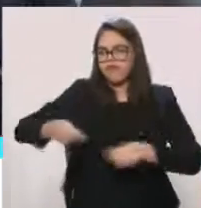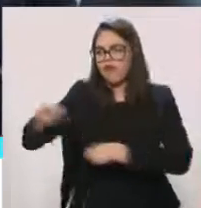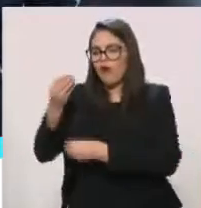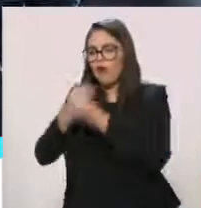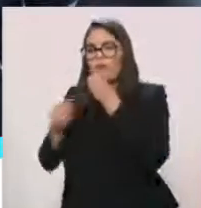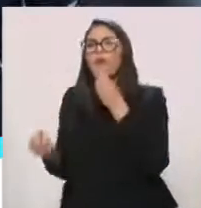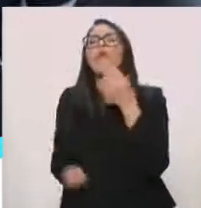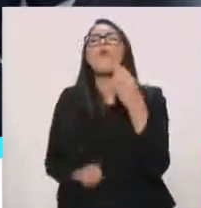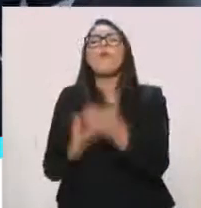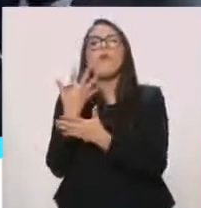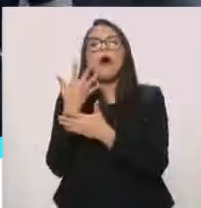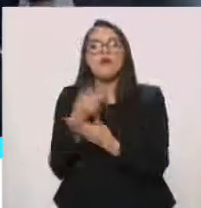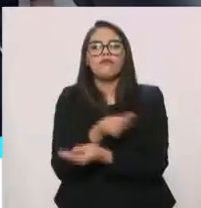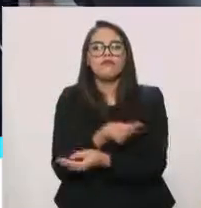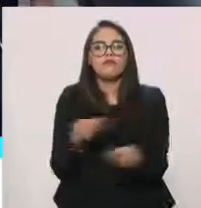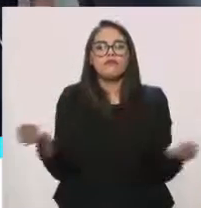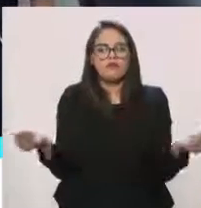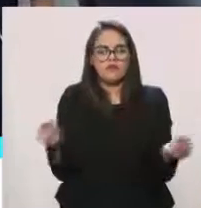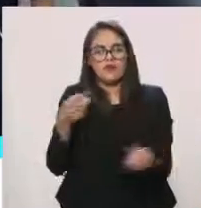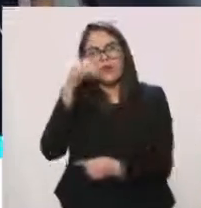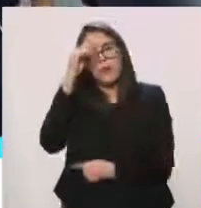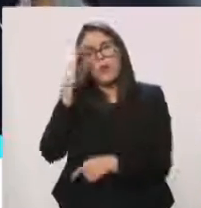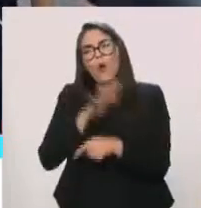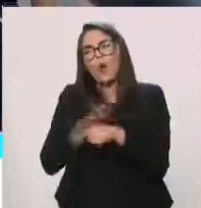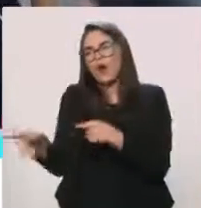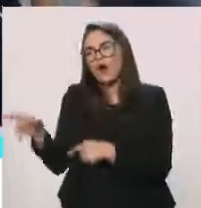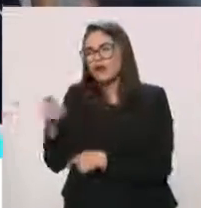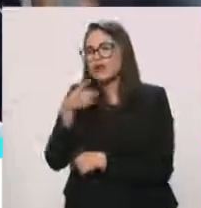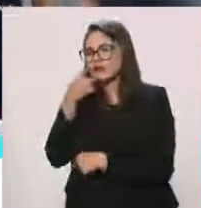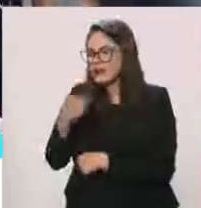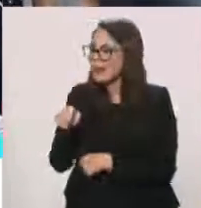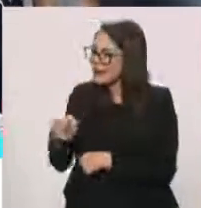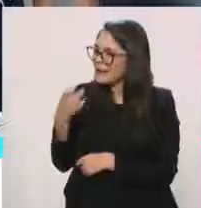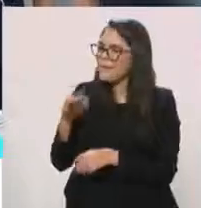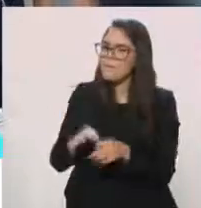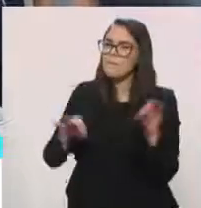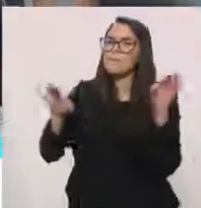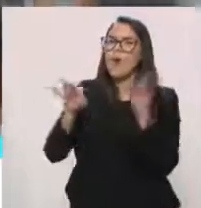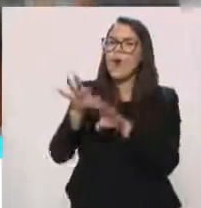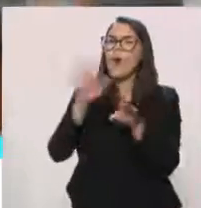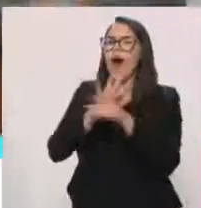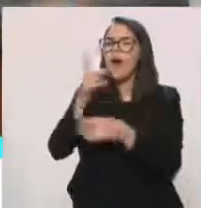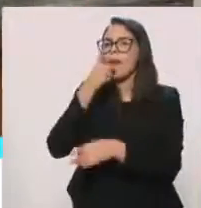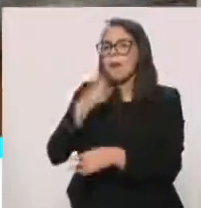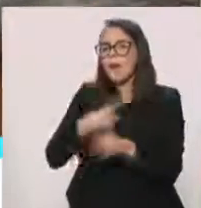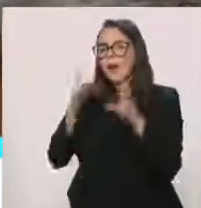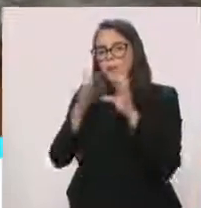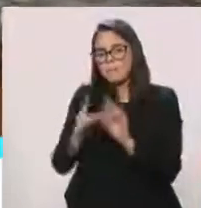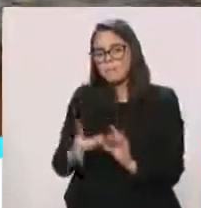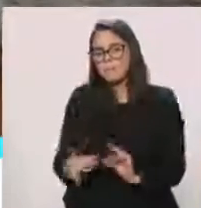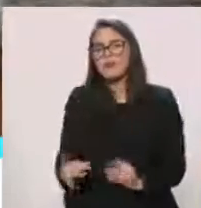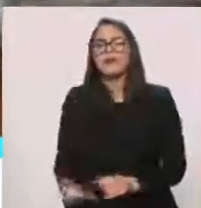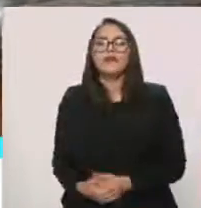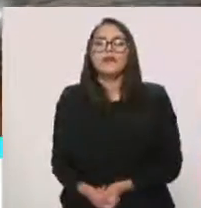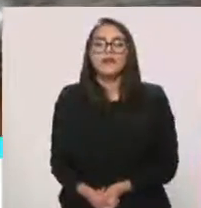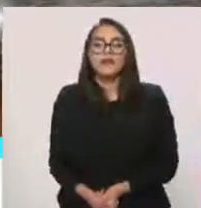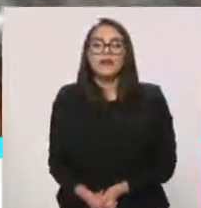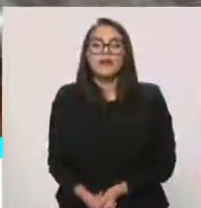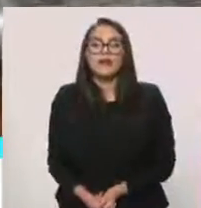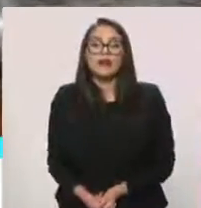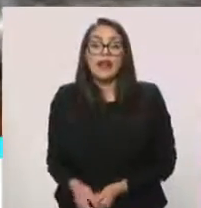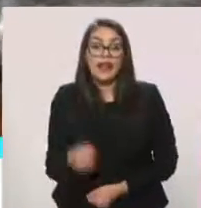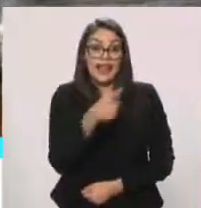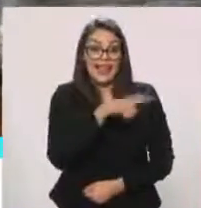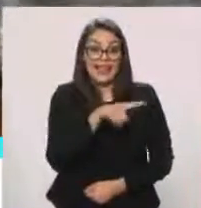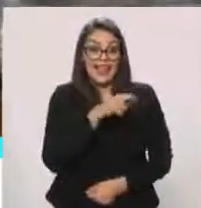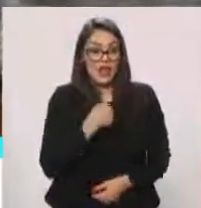reflexión de por qué es importante sumarnos a esta iniciativa? Claro, bueno, pues lo que nos ha motivado es que ellos mencionan, una